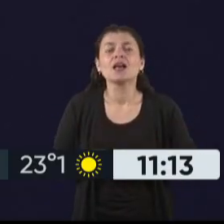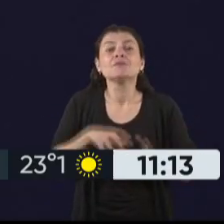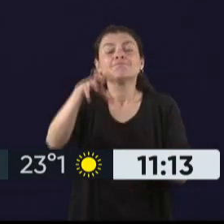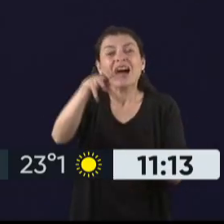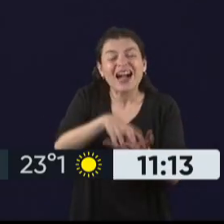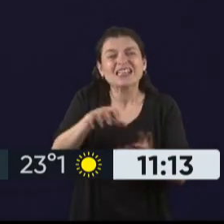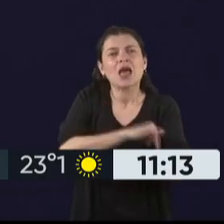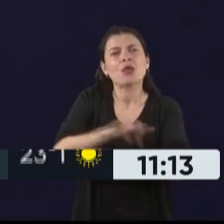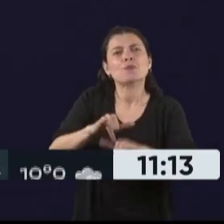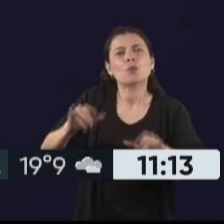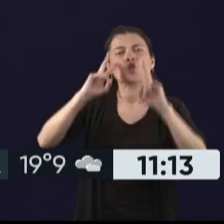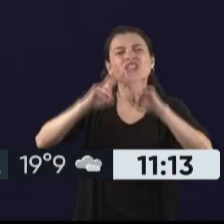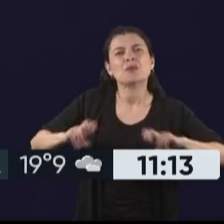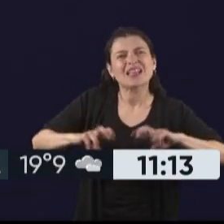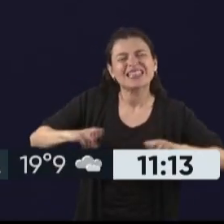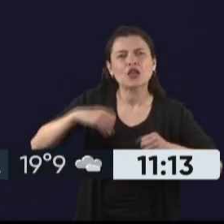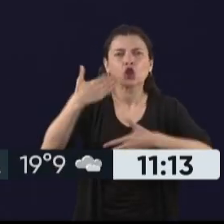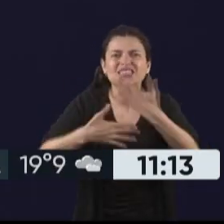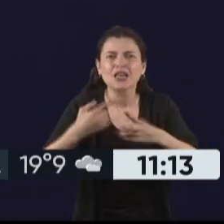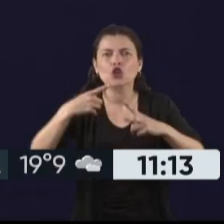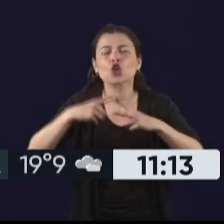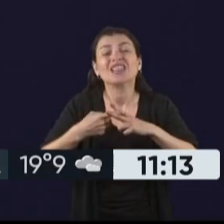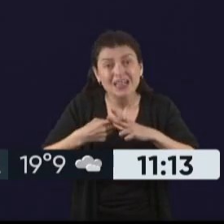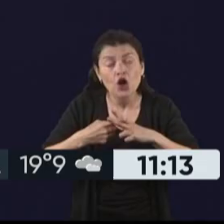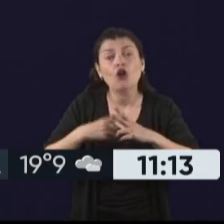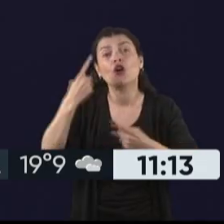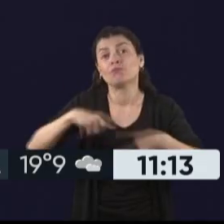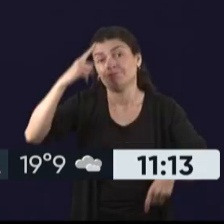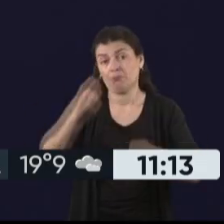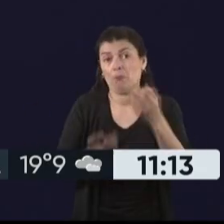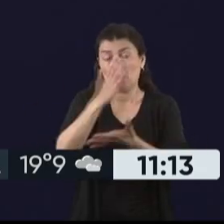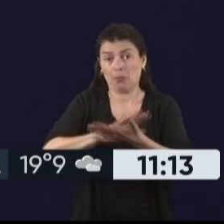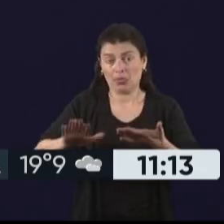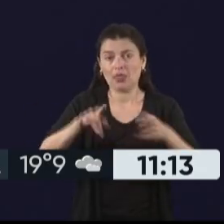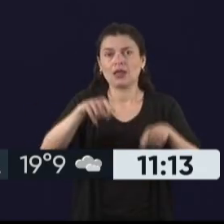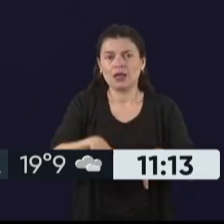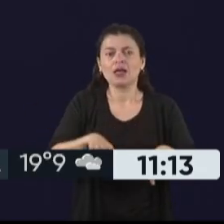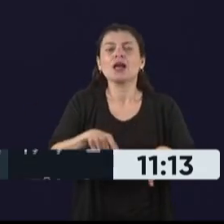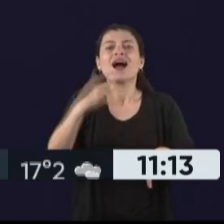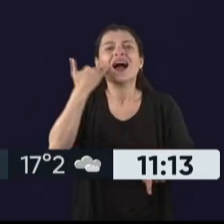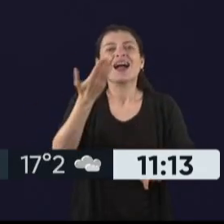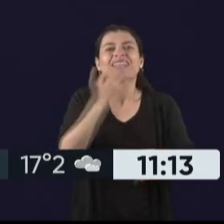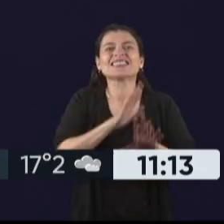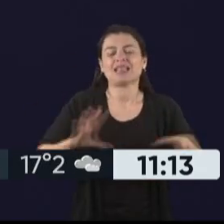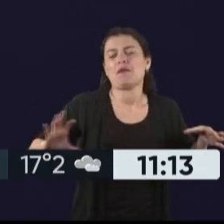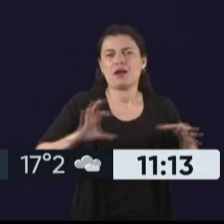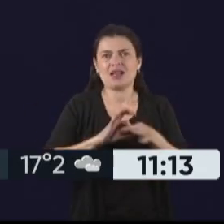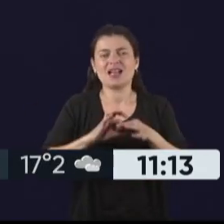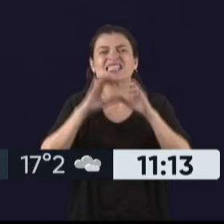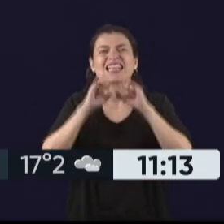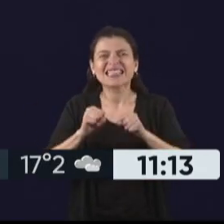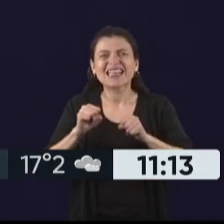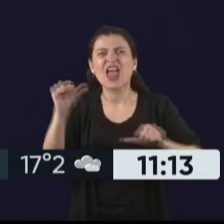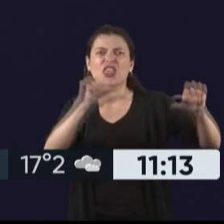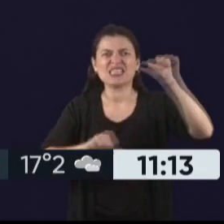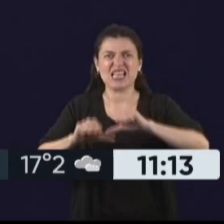Promoción de la Investigación, el Desarrollo Tecnológico y la Innovación, que funciona bajo la órbita de la Secretaría de Innovación, Ciencia y Tecnología y que